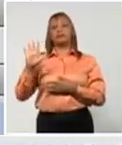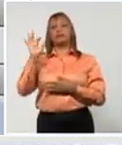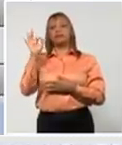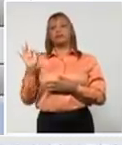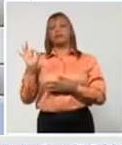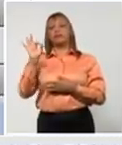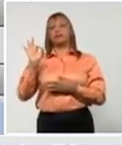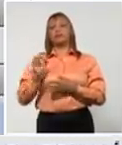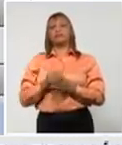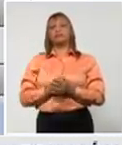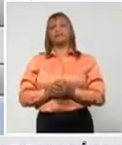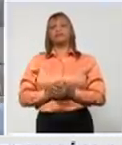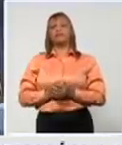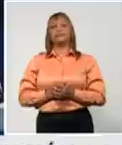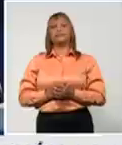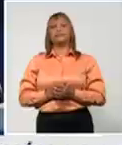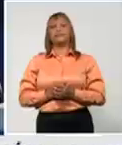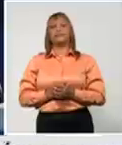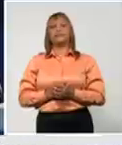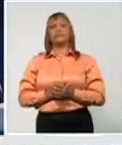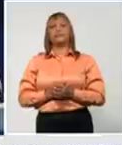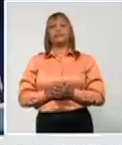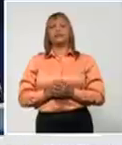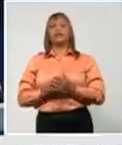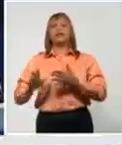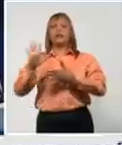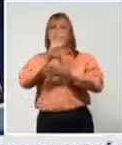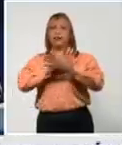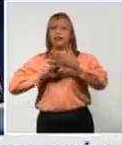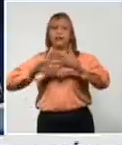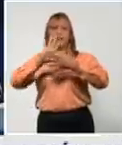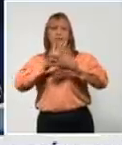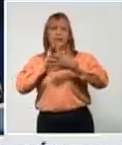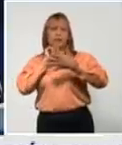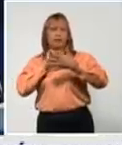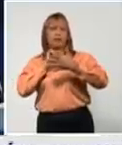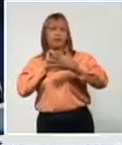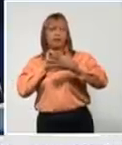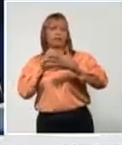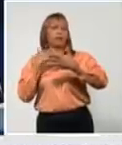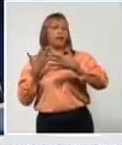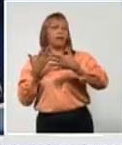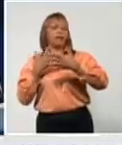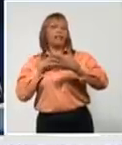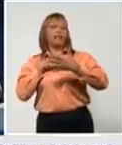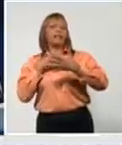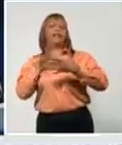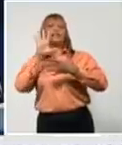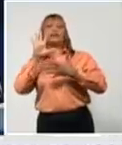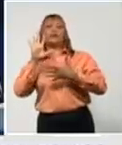4,25%. La región de las Américas, que ya aporta el